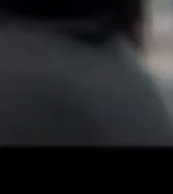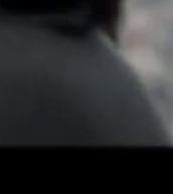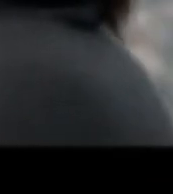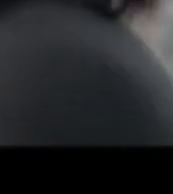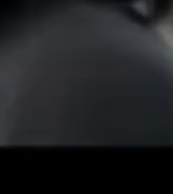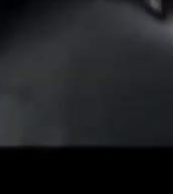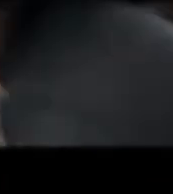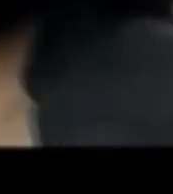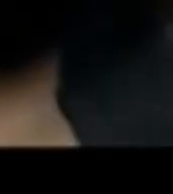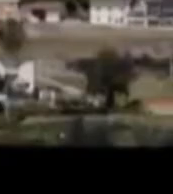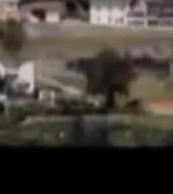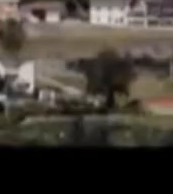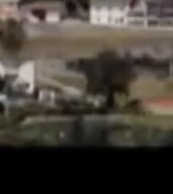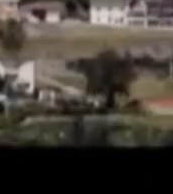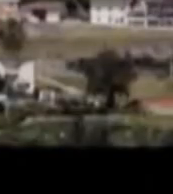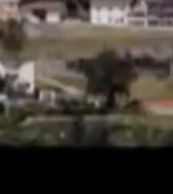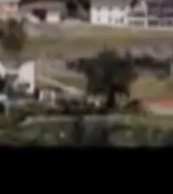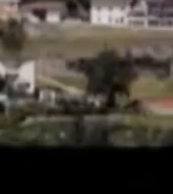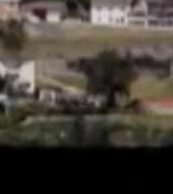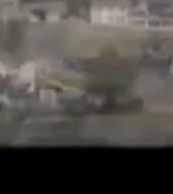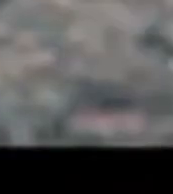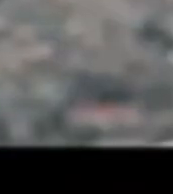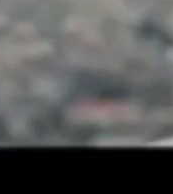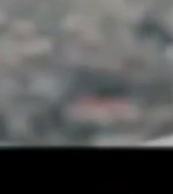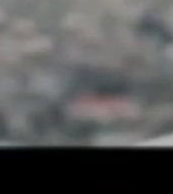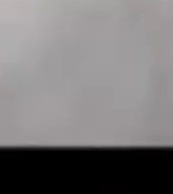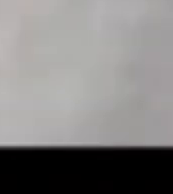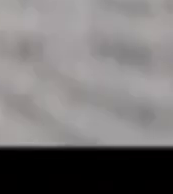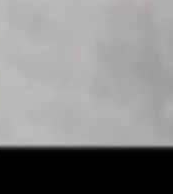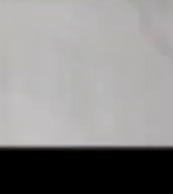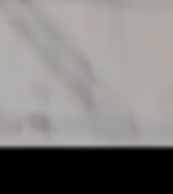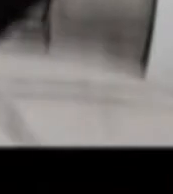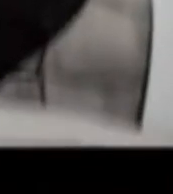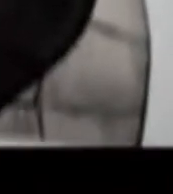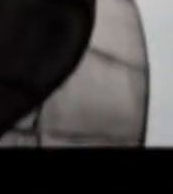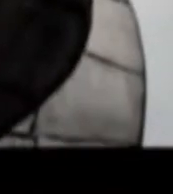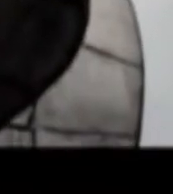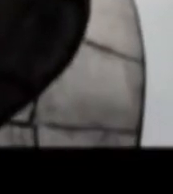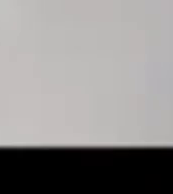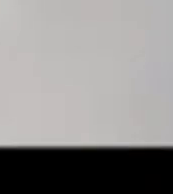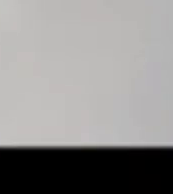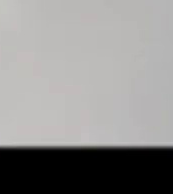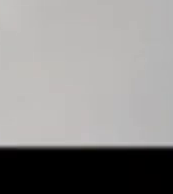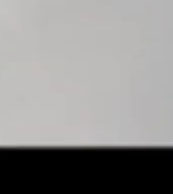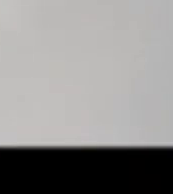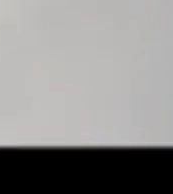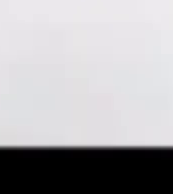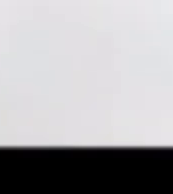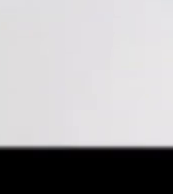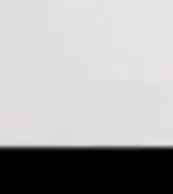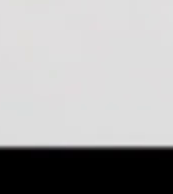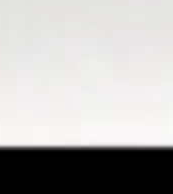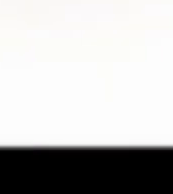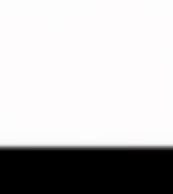encuentra sobre una loma con forma de pan a veces me pregunto que tendrá en las alas serán los sueños buenos para depositarlos en el cielo